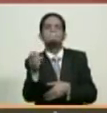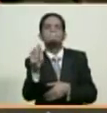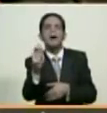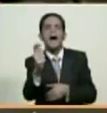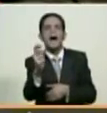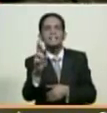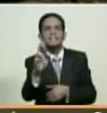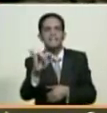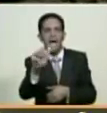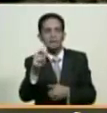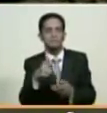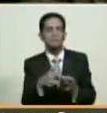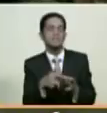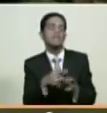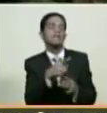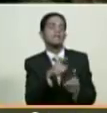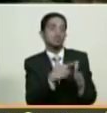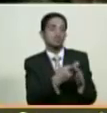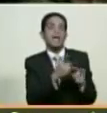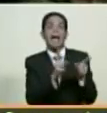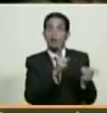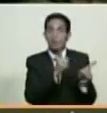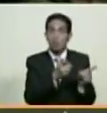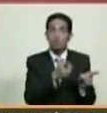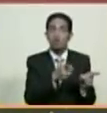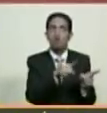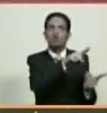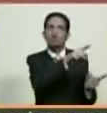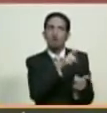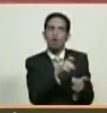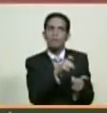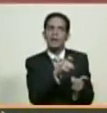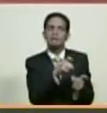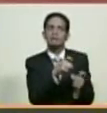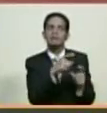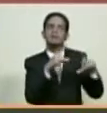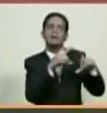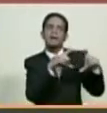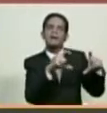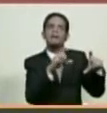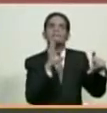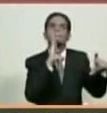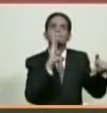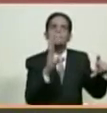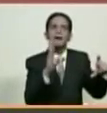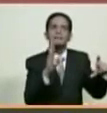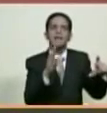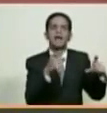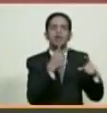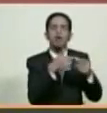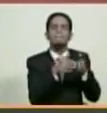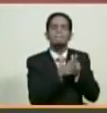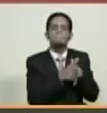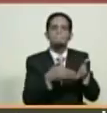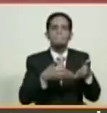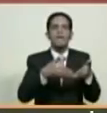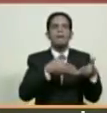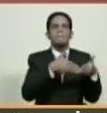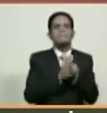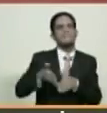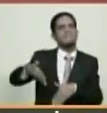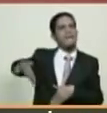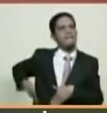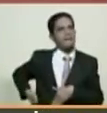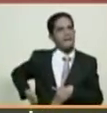715.822 cobran por patria a través de su billetera digital, como lo han venido haciendo. Podrán disponer de la billetera digital para pagar todo lo que quieran pagar en el momento que lo quieran